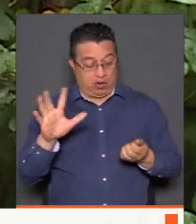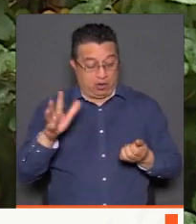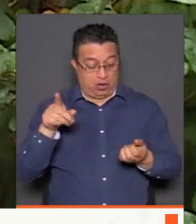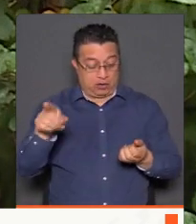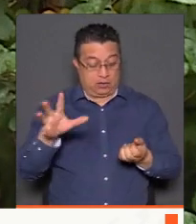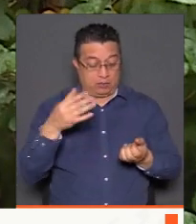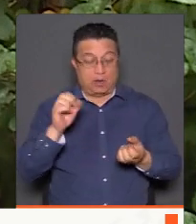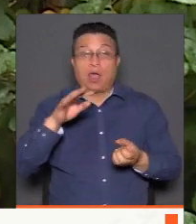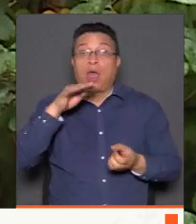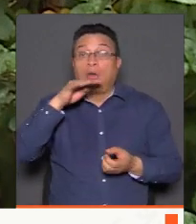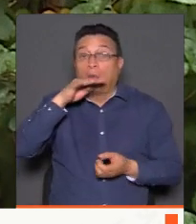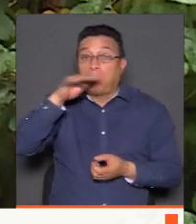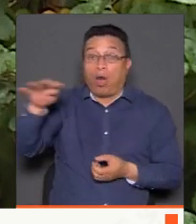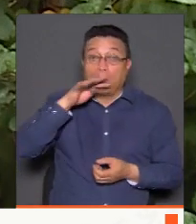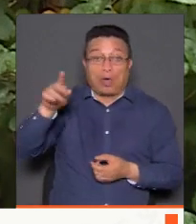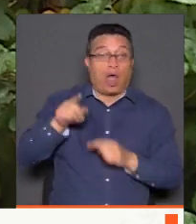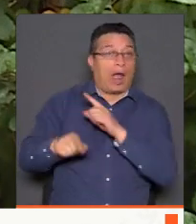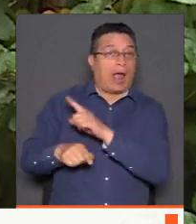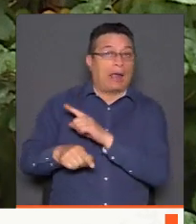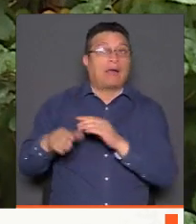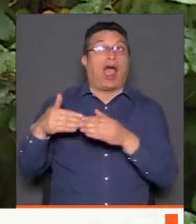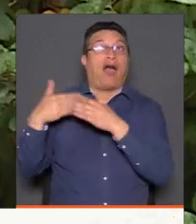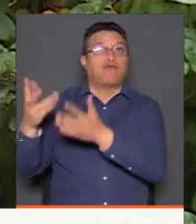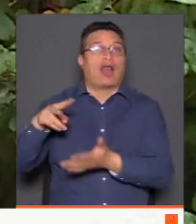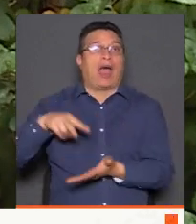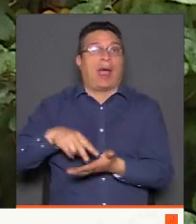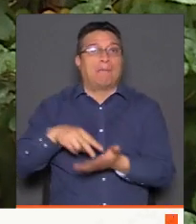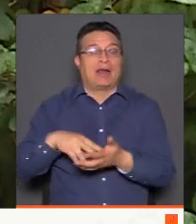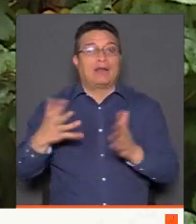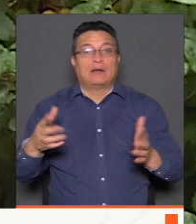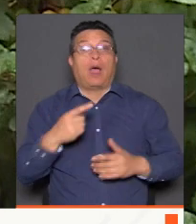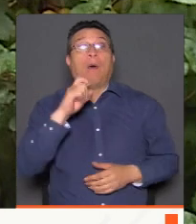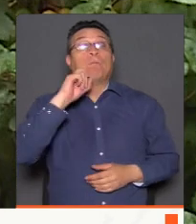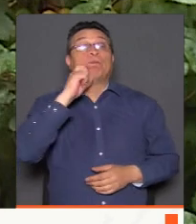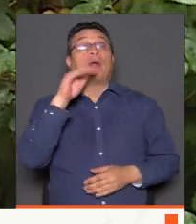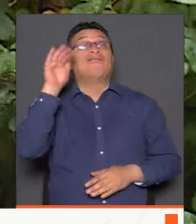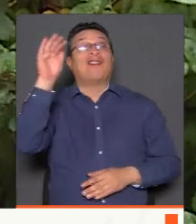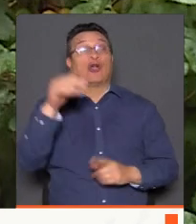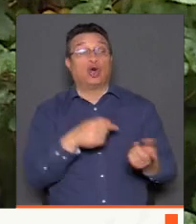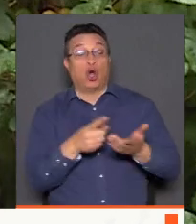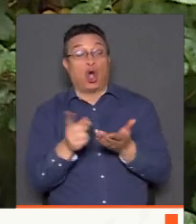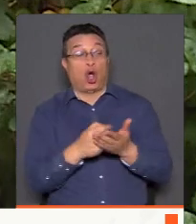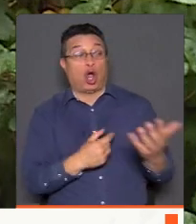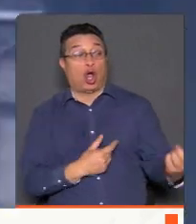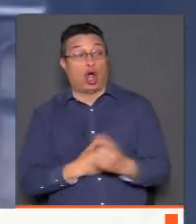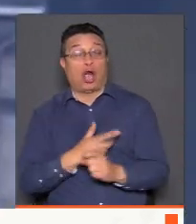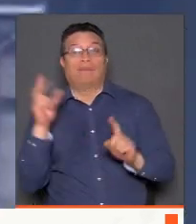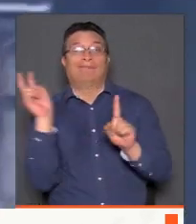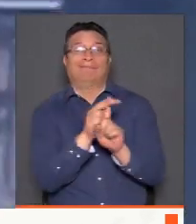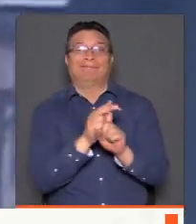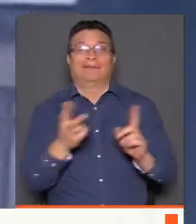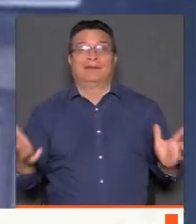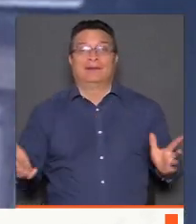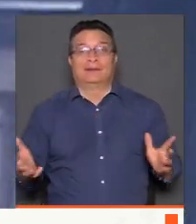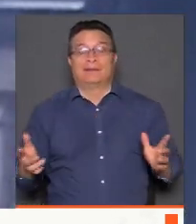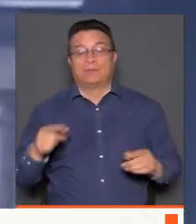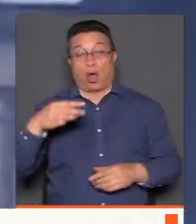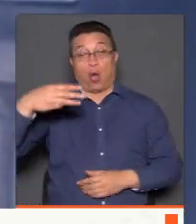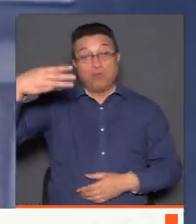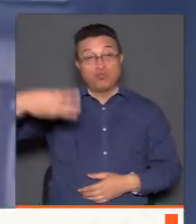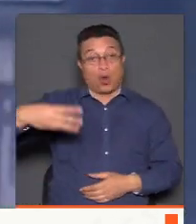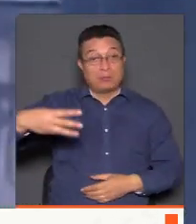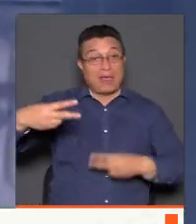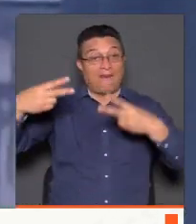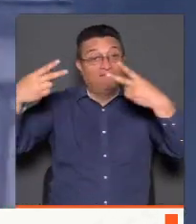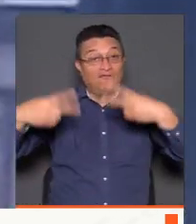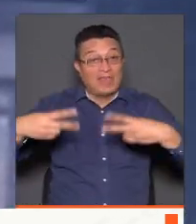dado el dato a otras que estaban afuera esperando, a ver quién del banco salía con plata para asaltarlo. La Municipalidad de Viña del